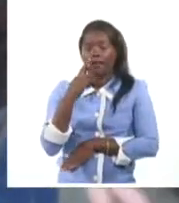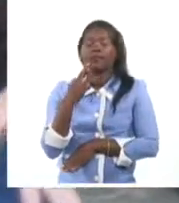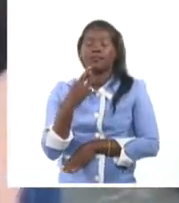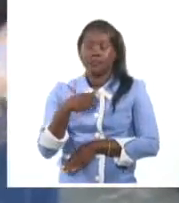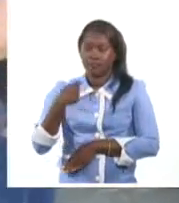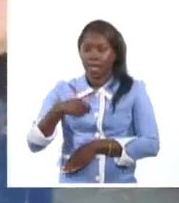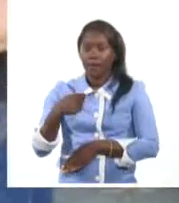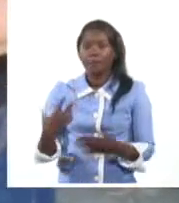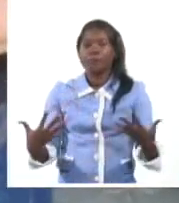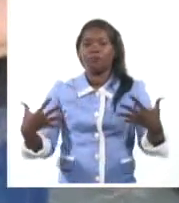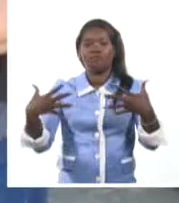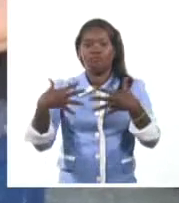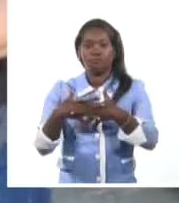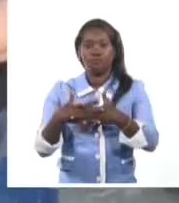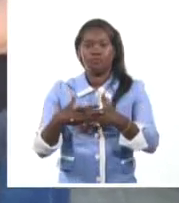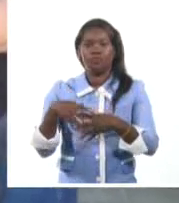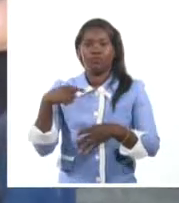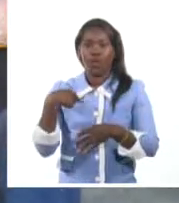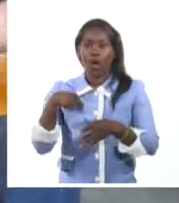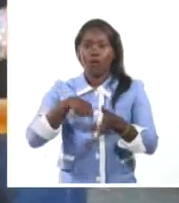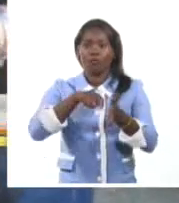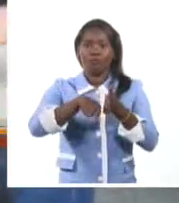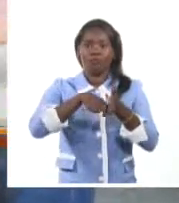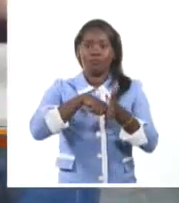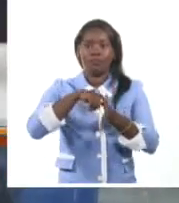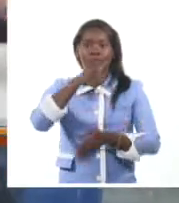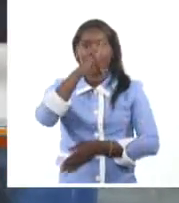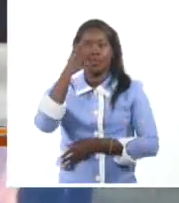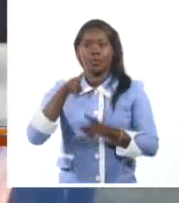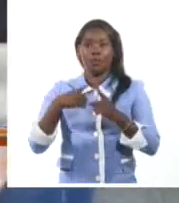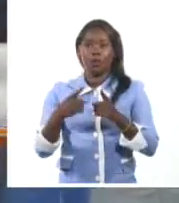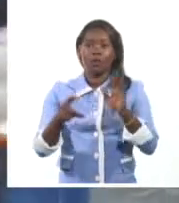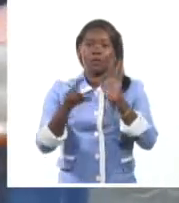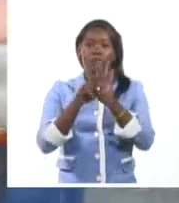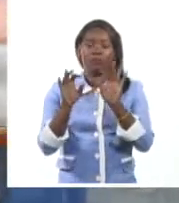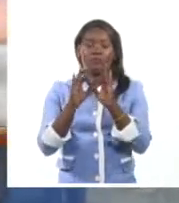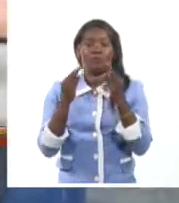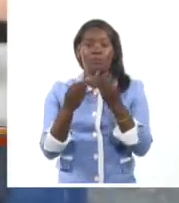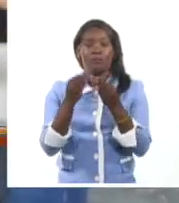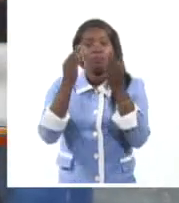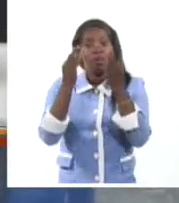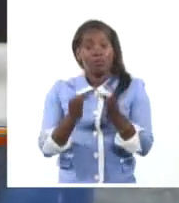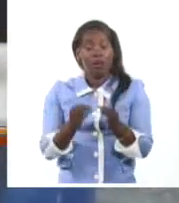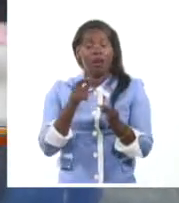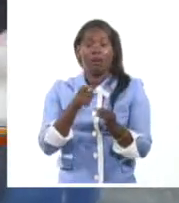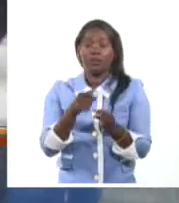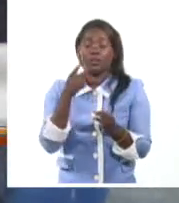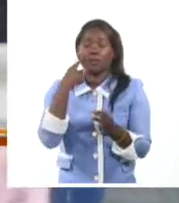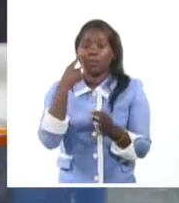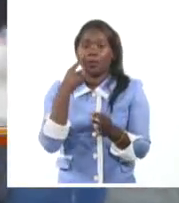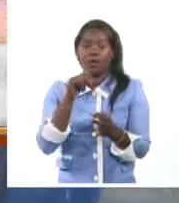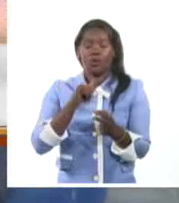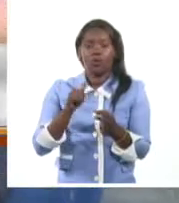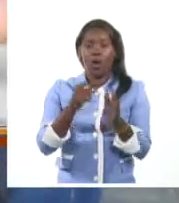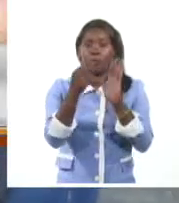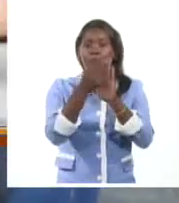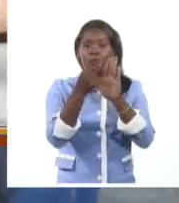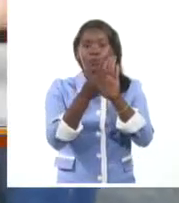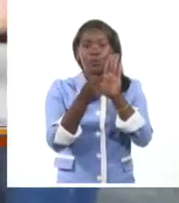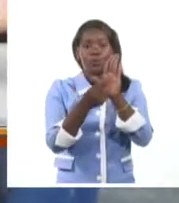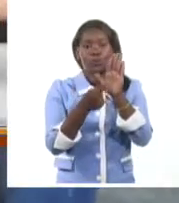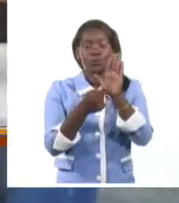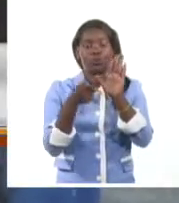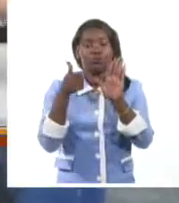que yo voto sí, porque esto es un código muy inclusivo, con unos términos superiores,